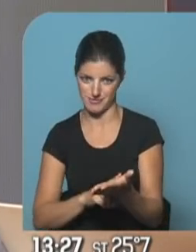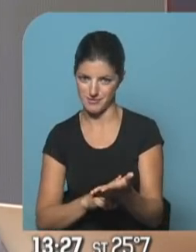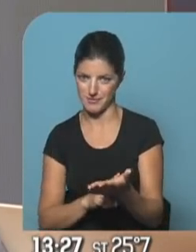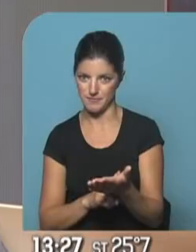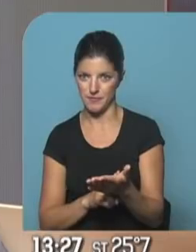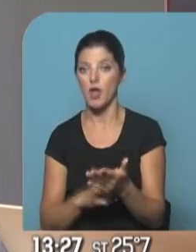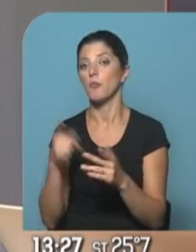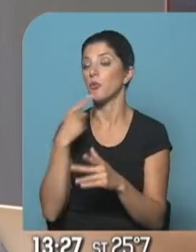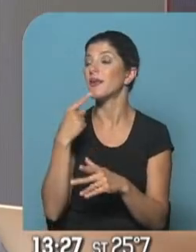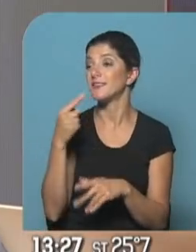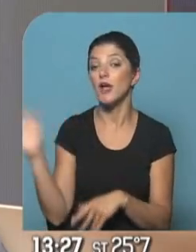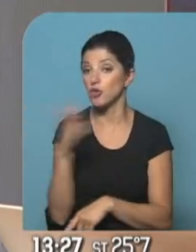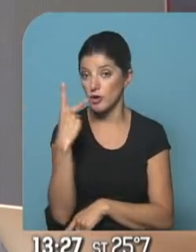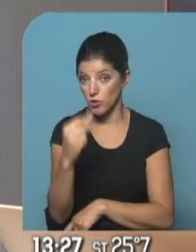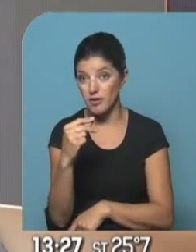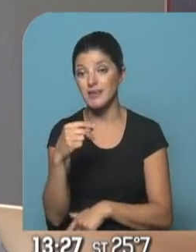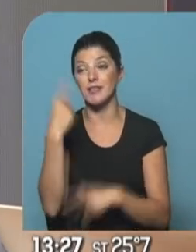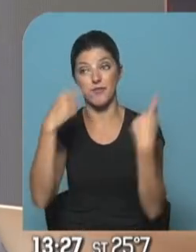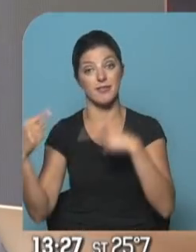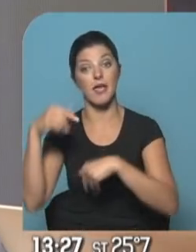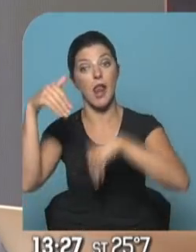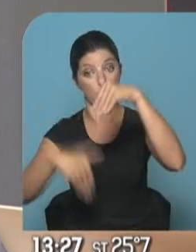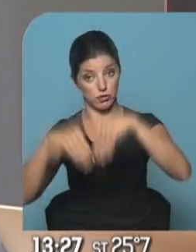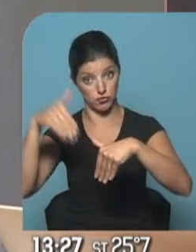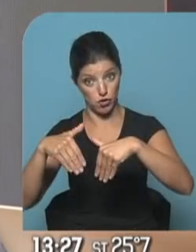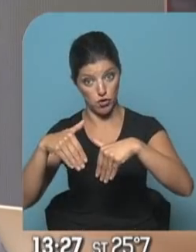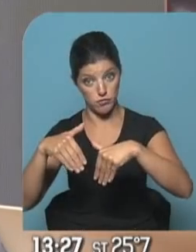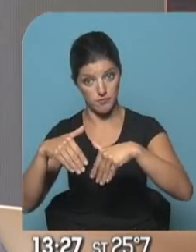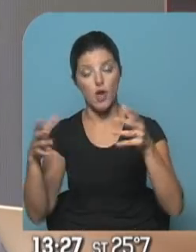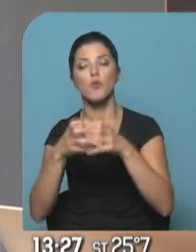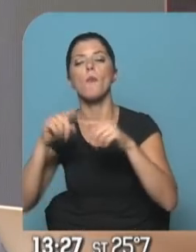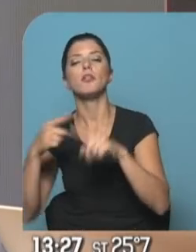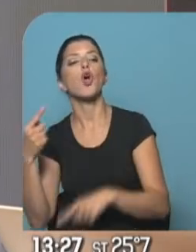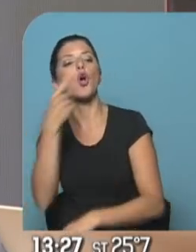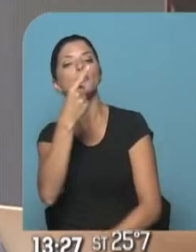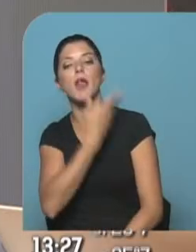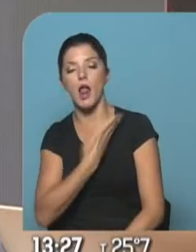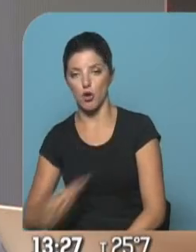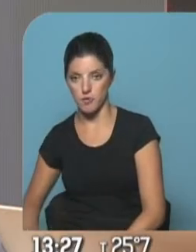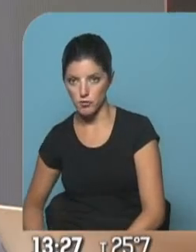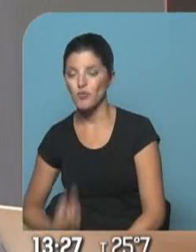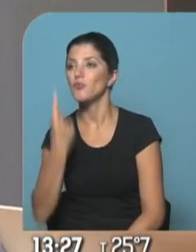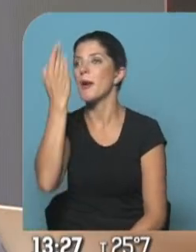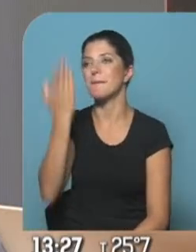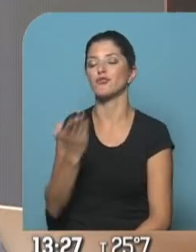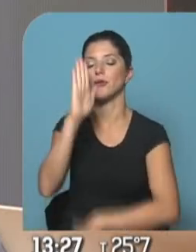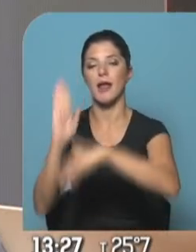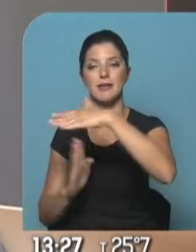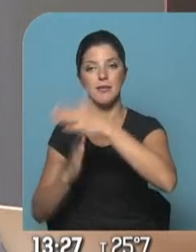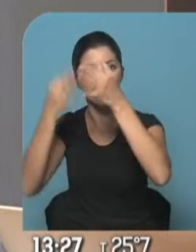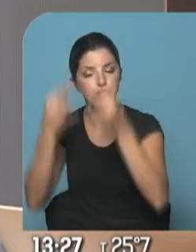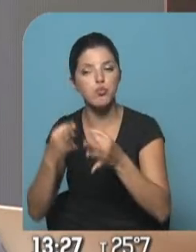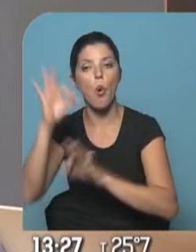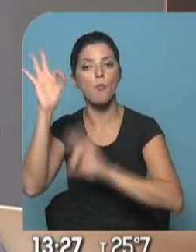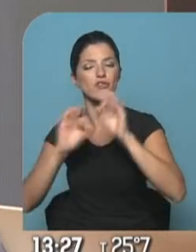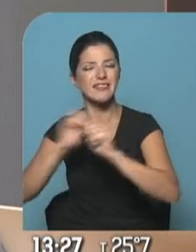y otra cosa es enfrentarlo en una elección, que es el problema que tiene la oposición en Bolivia. No tiene una referencia clara, no tiene un programa, un